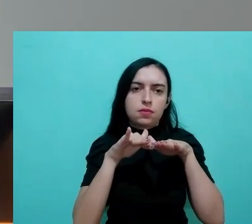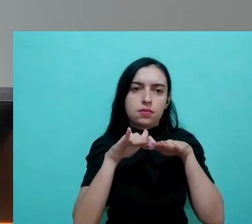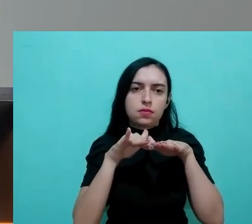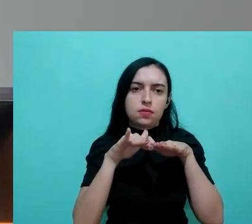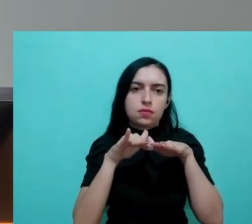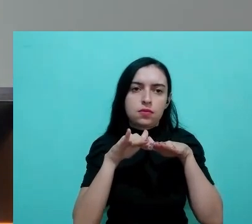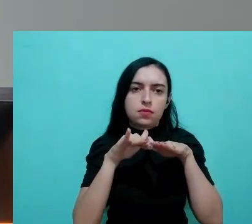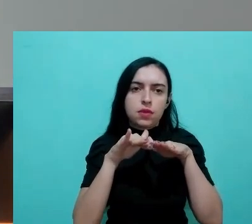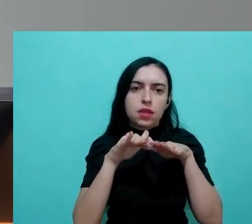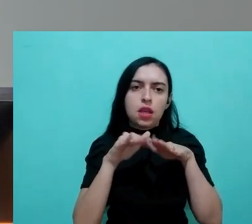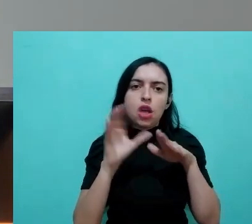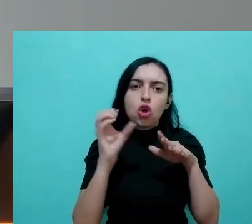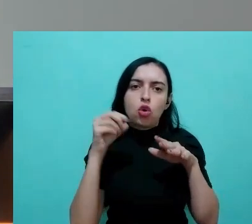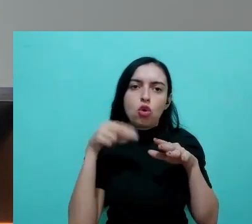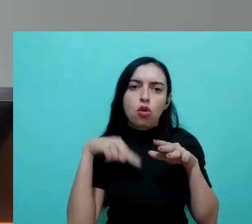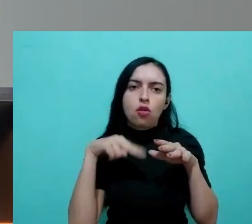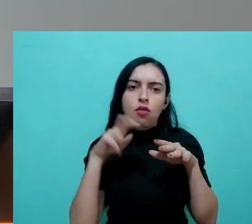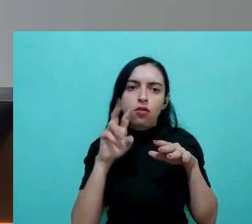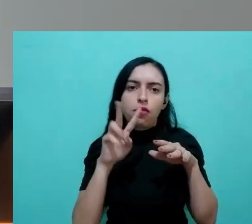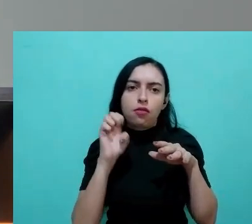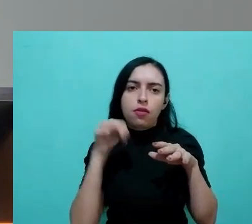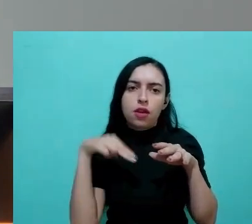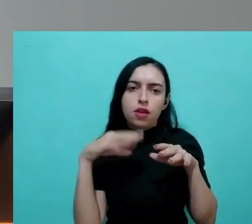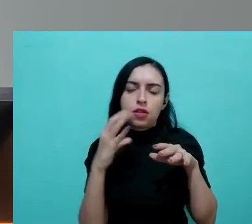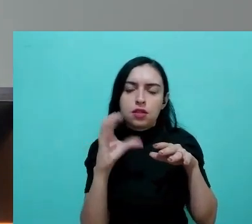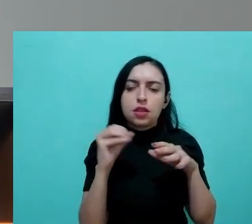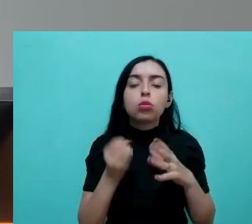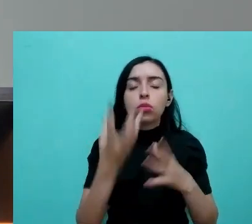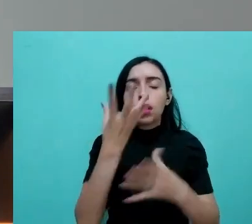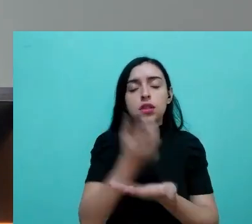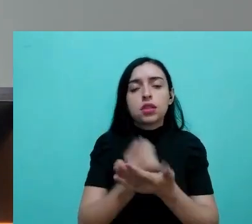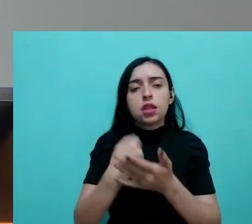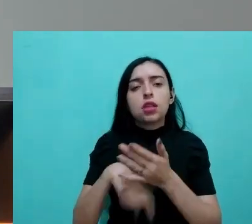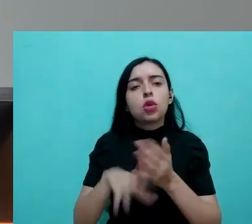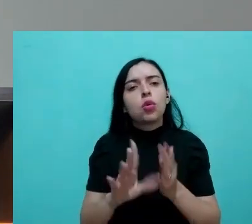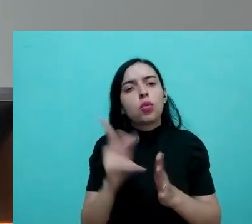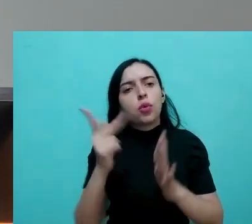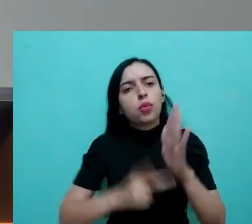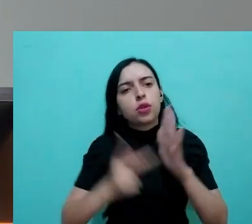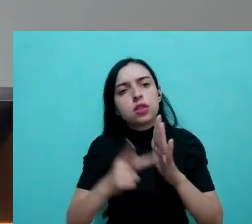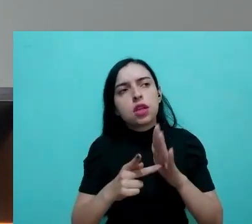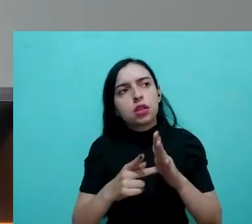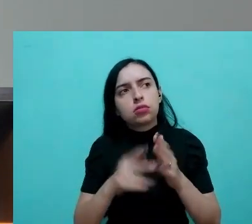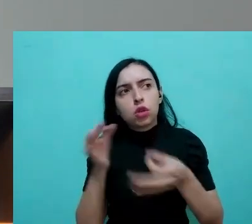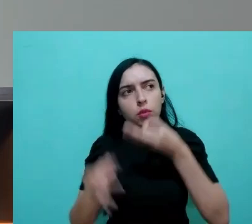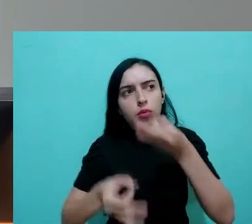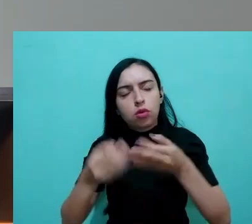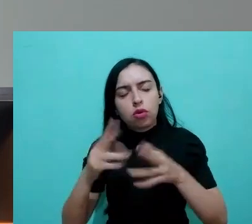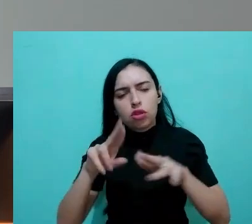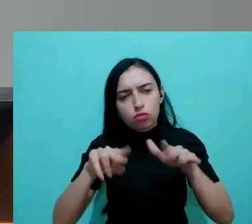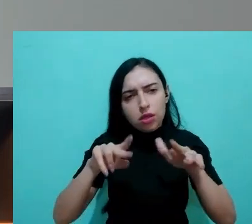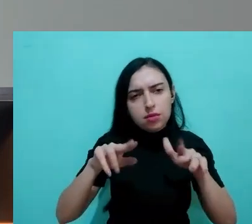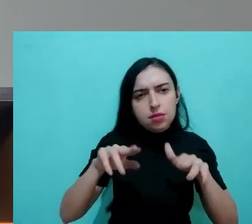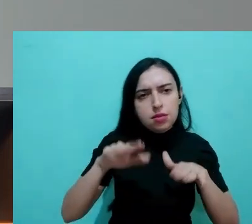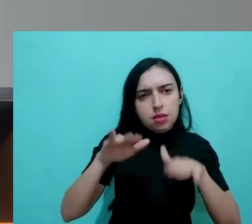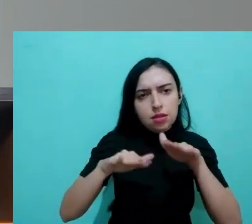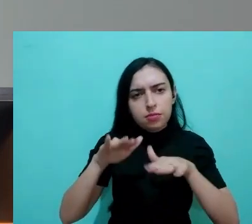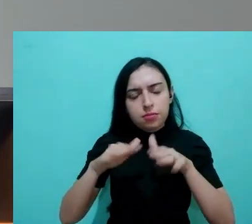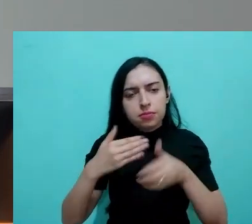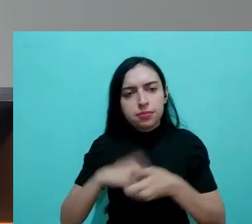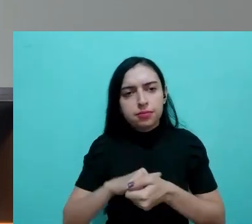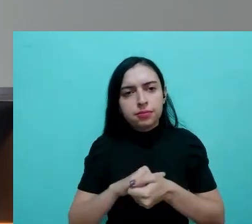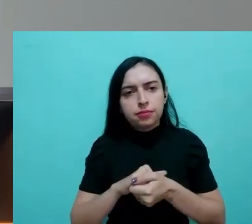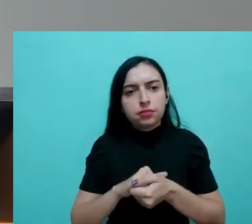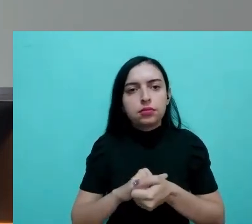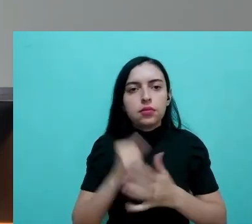convención rechazó el proyecto de Sieyès y propuestas similares de un cuerpo ad hoc para